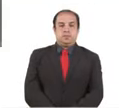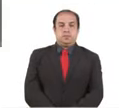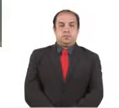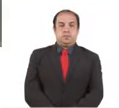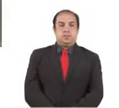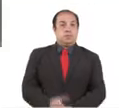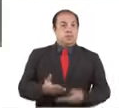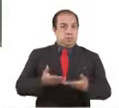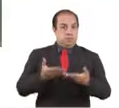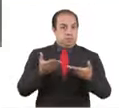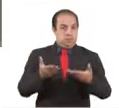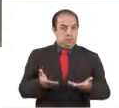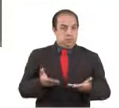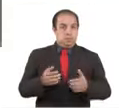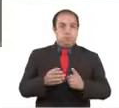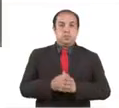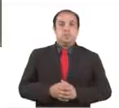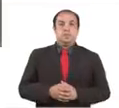Enseguida,